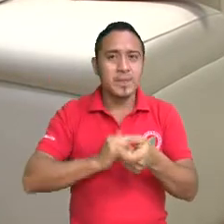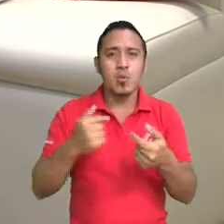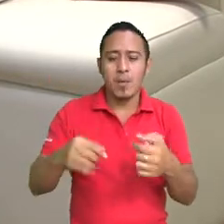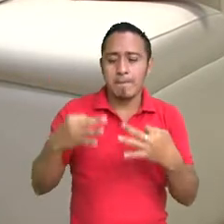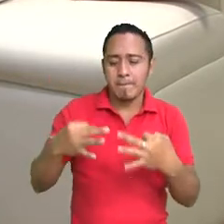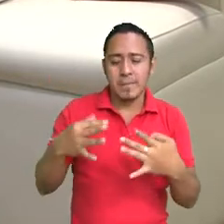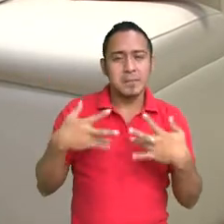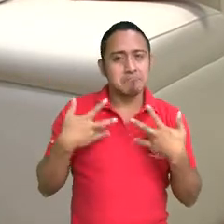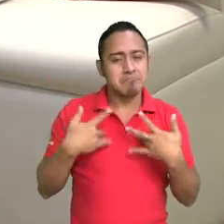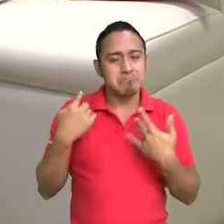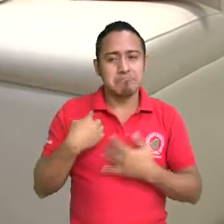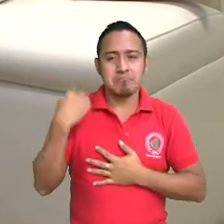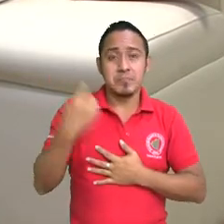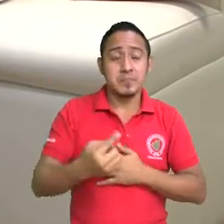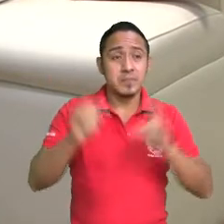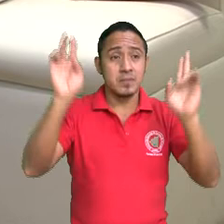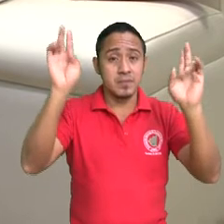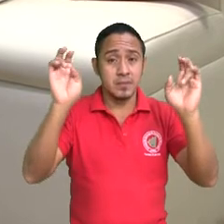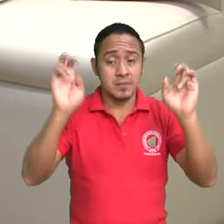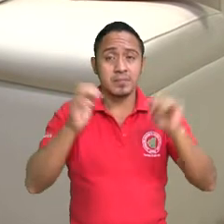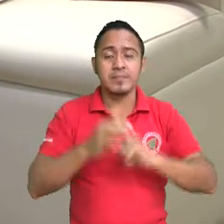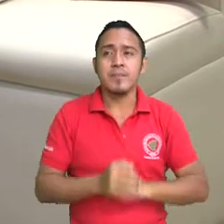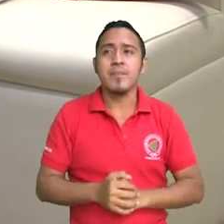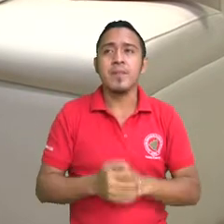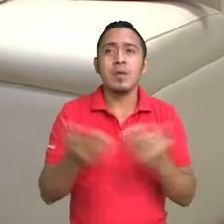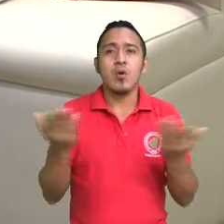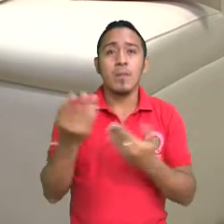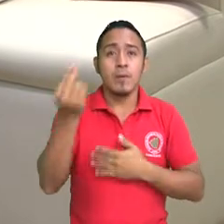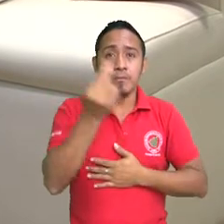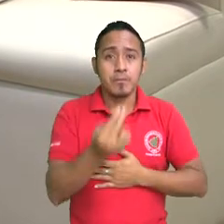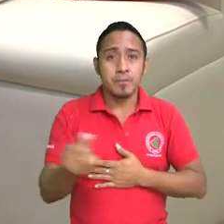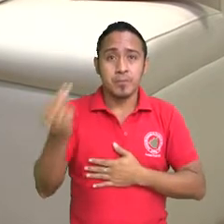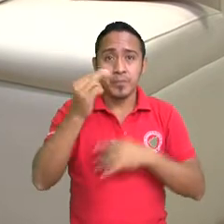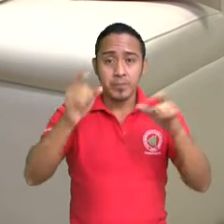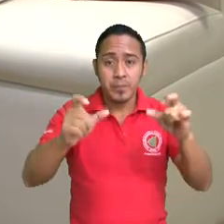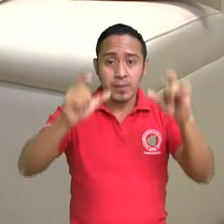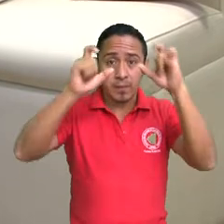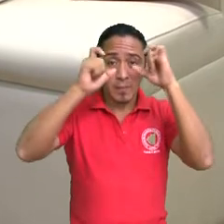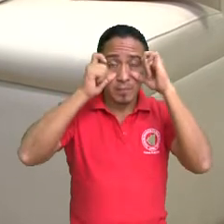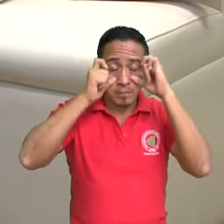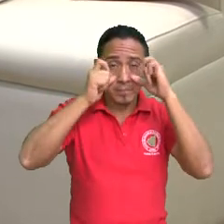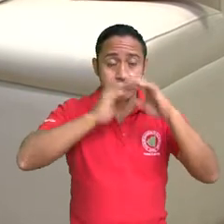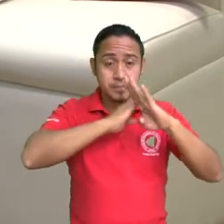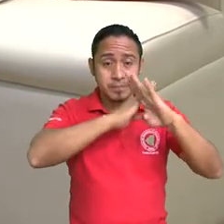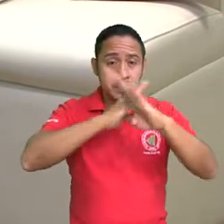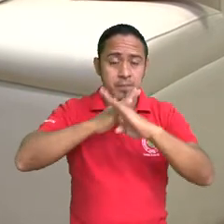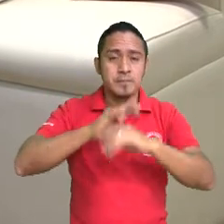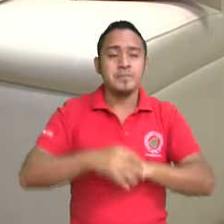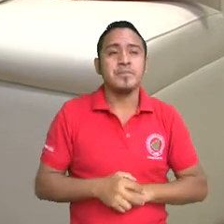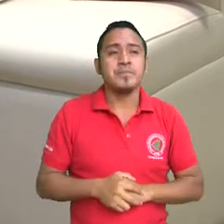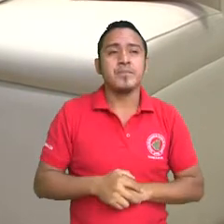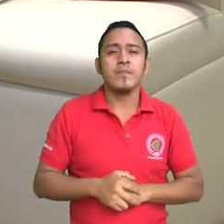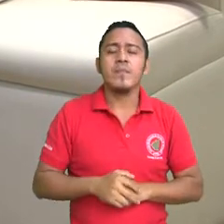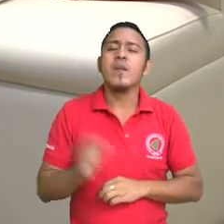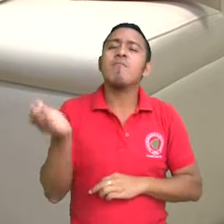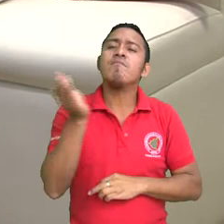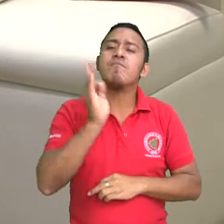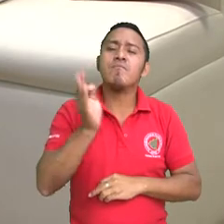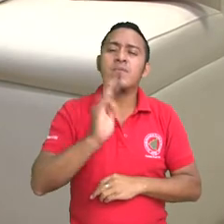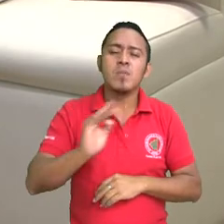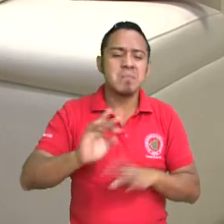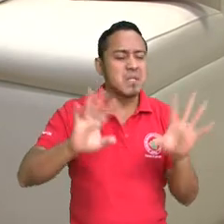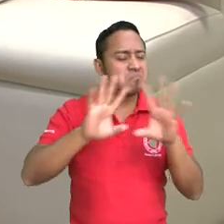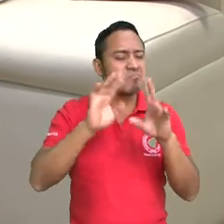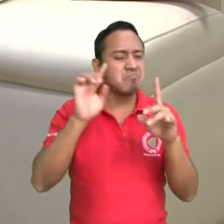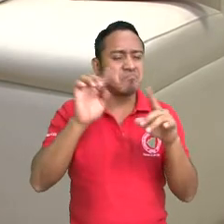hoy tocando un tema tan importante como es el uso de los anteojos y la protección ocular. En manera general, doctora,